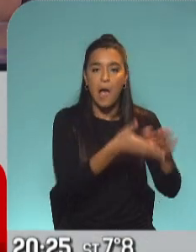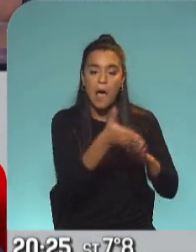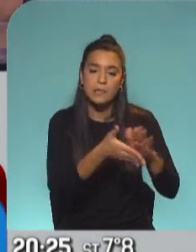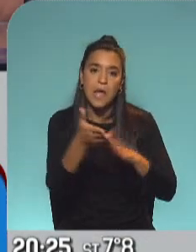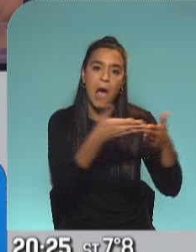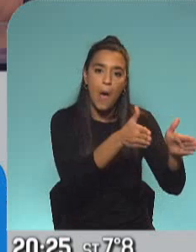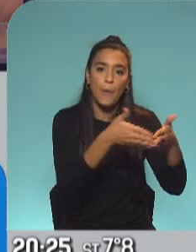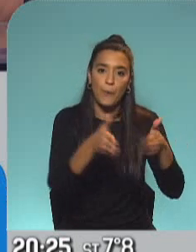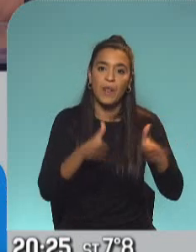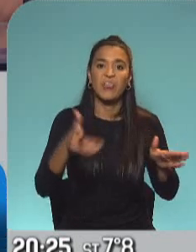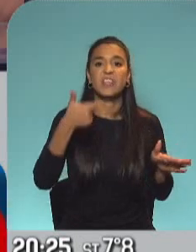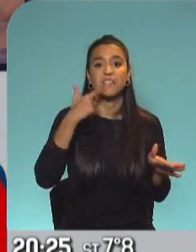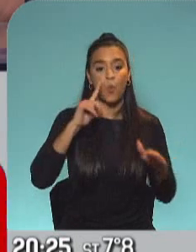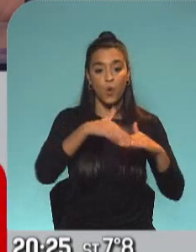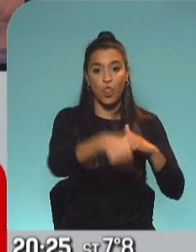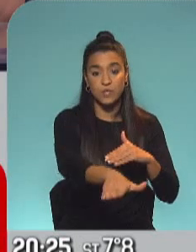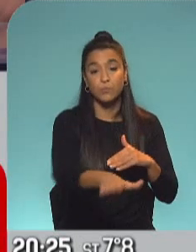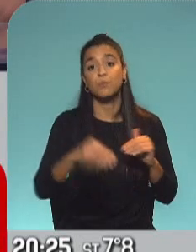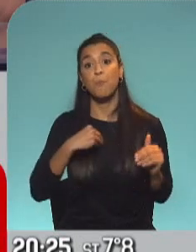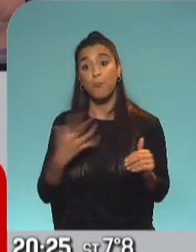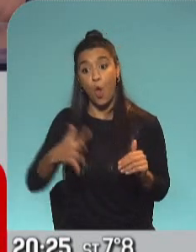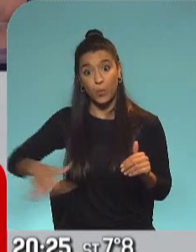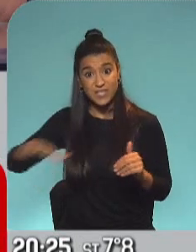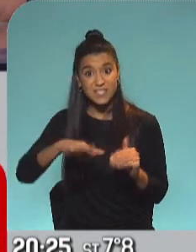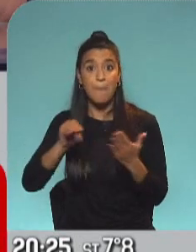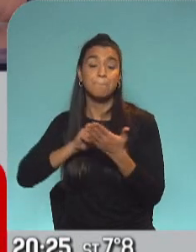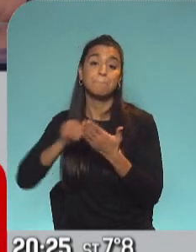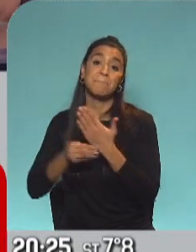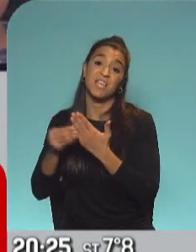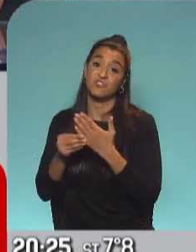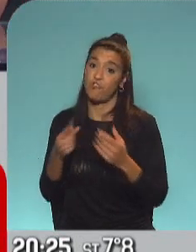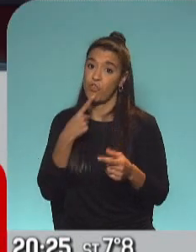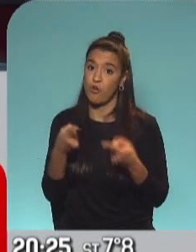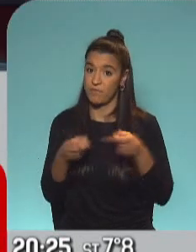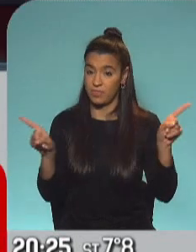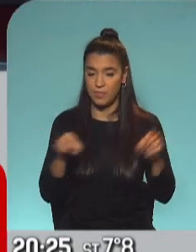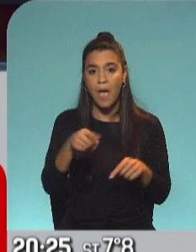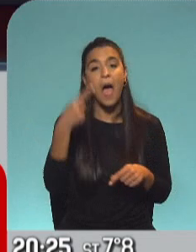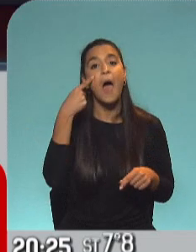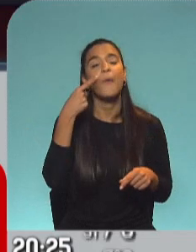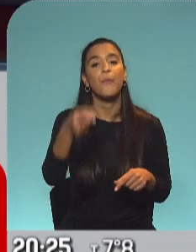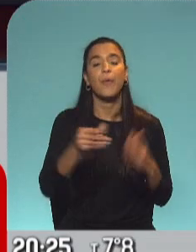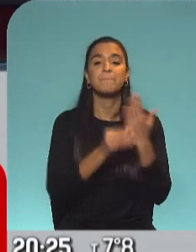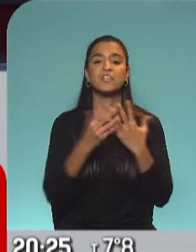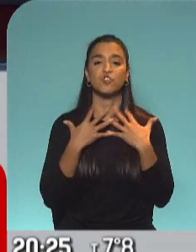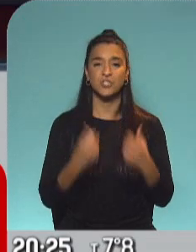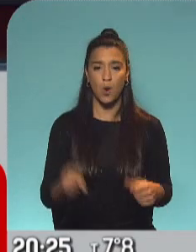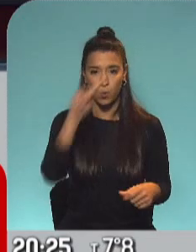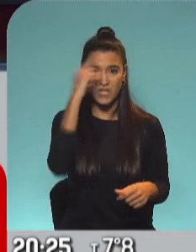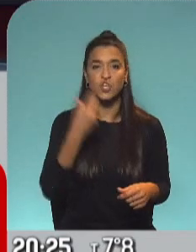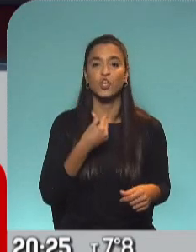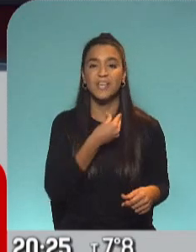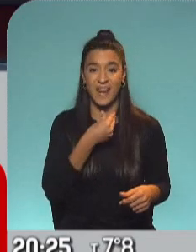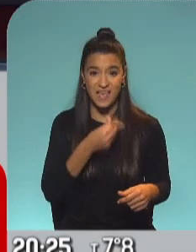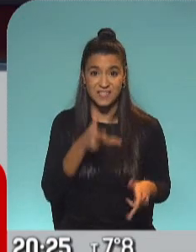del 17, mientras que en la provincia de Buenos Aires los ministros dijeron cosas muy distintas. Vamos a escuchar a Ginés González García, es el ministro de Salud de la Nación.